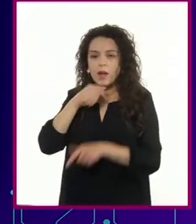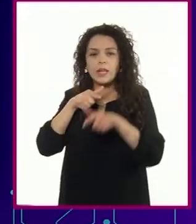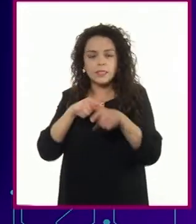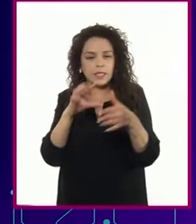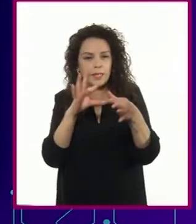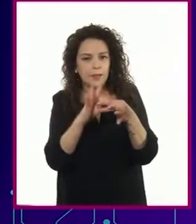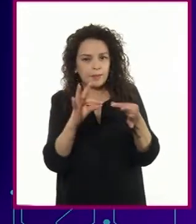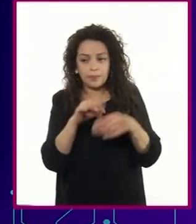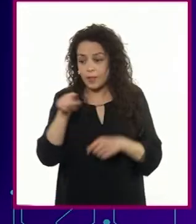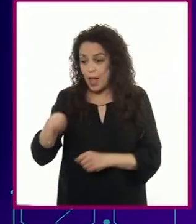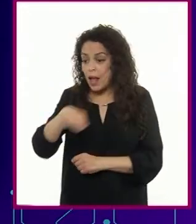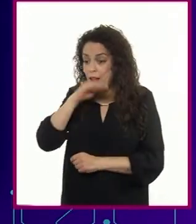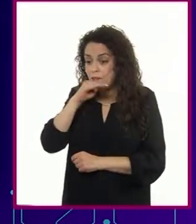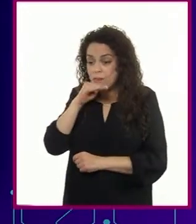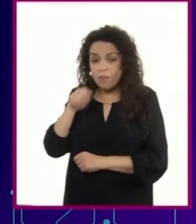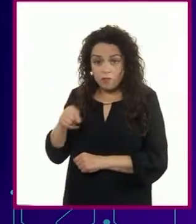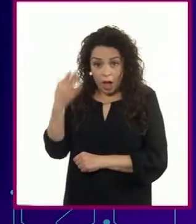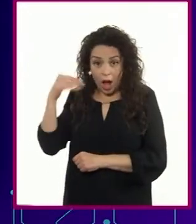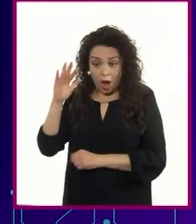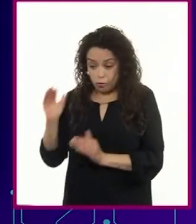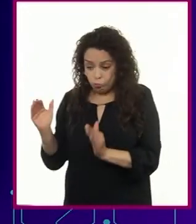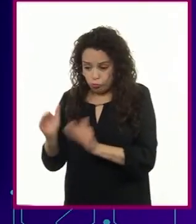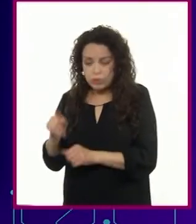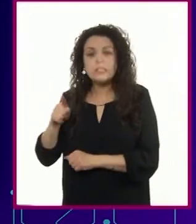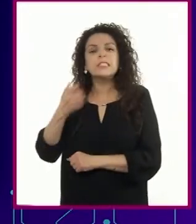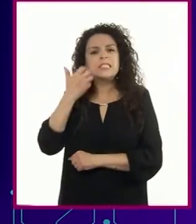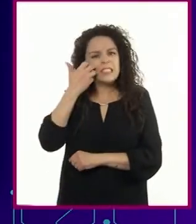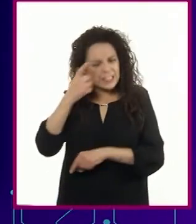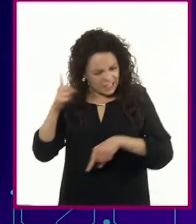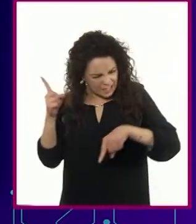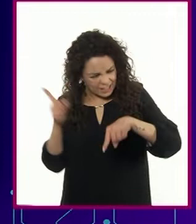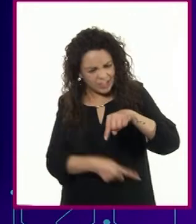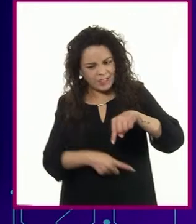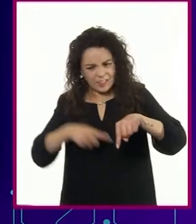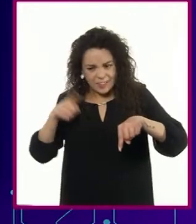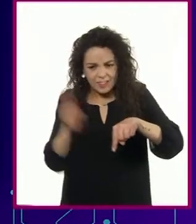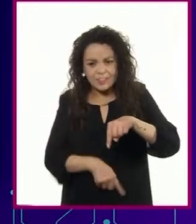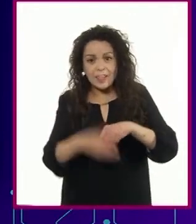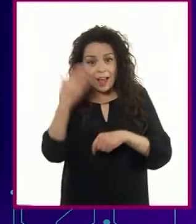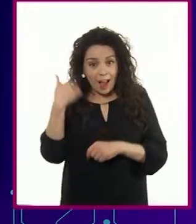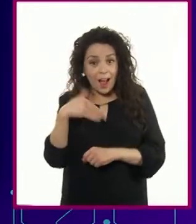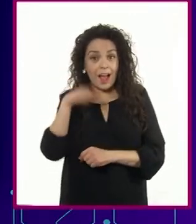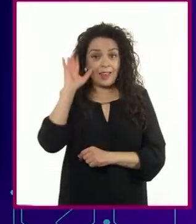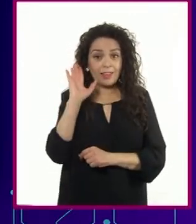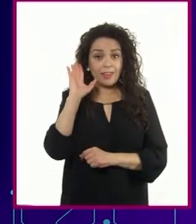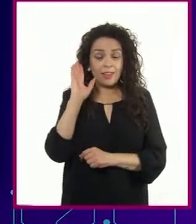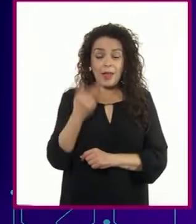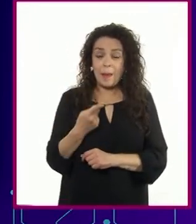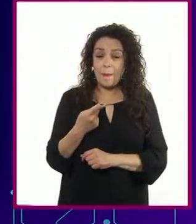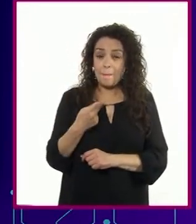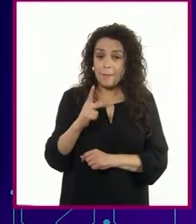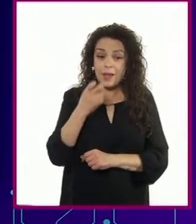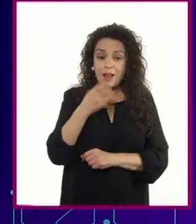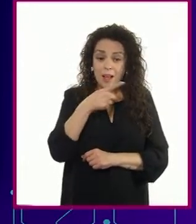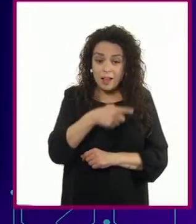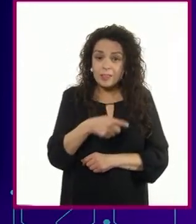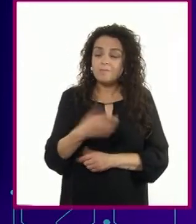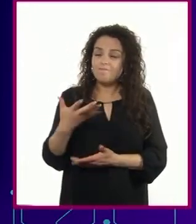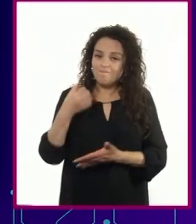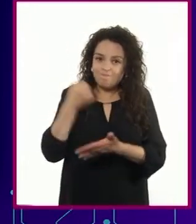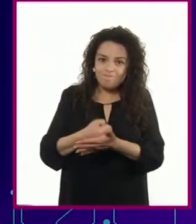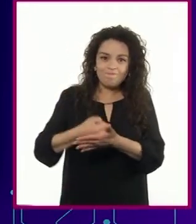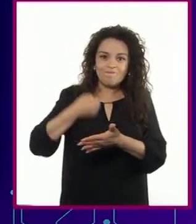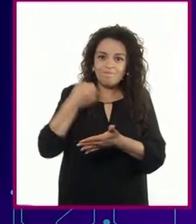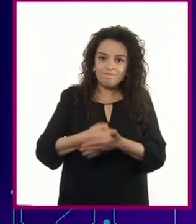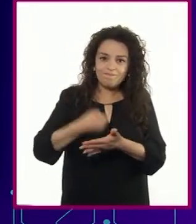pequeño elefante intentó con todas sus fuerzas liberar su pierna de aquella cadena. Sin embargo, a pesar de todos sus esfuerzos, no lo